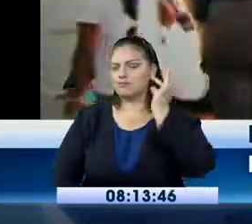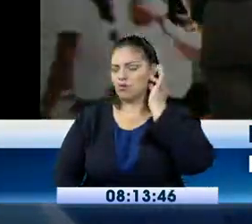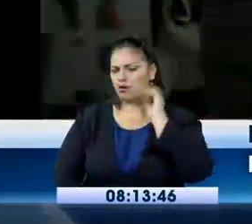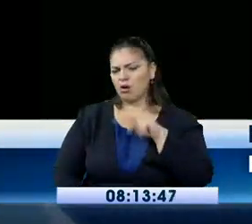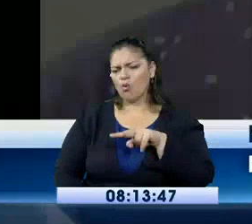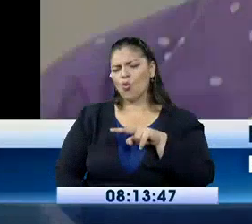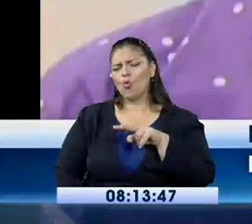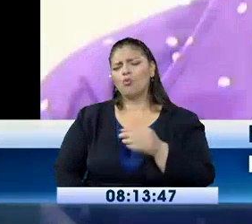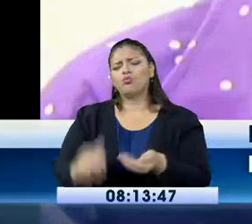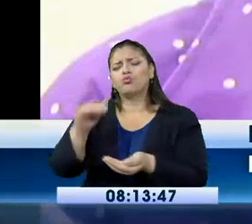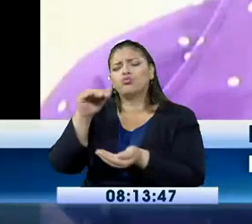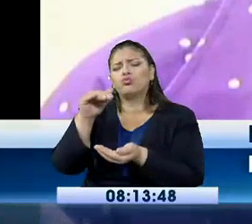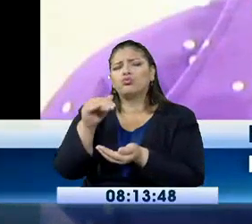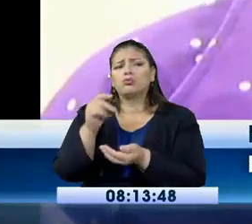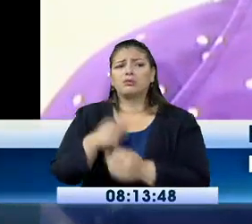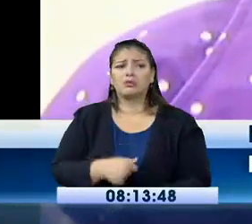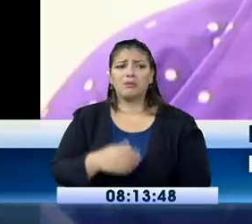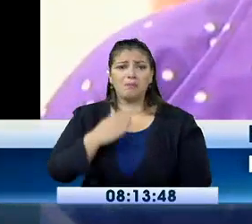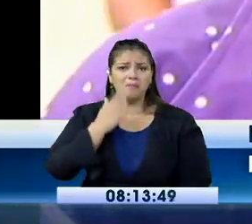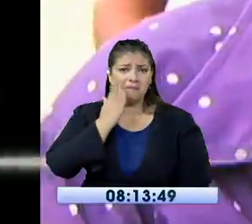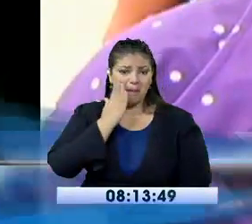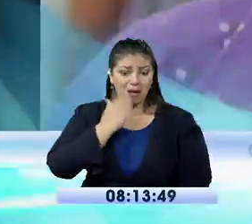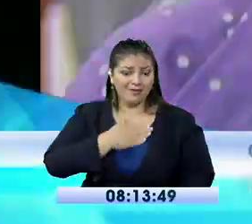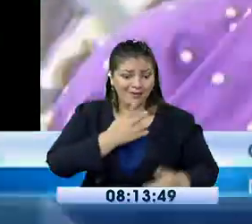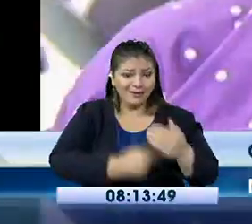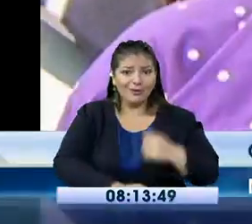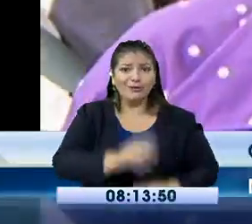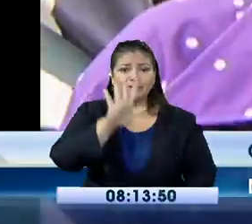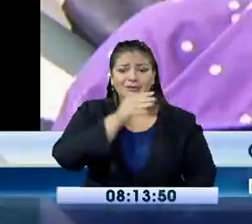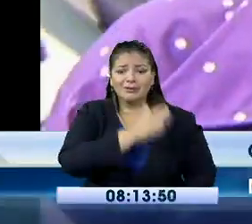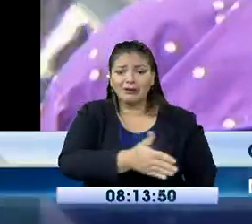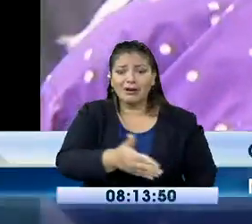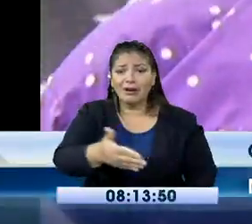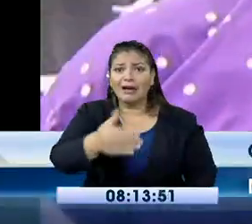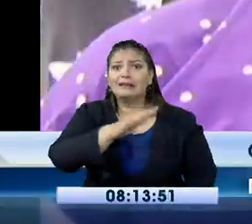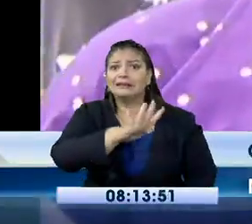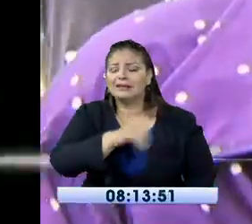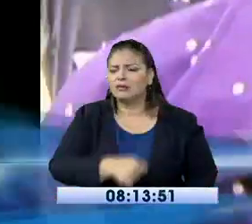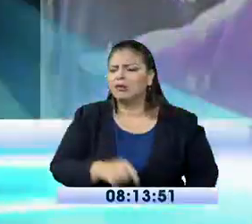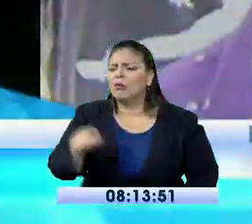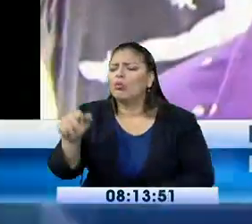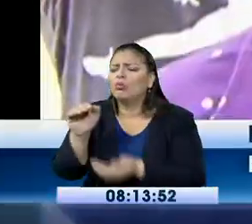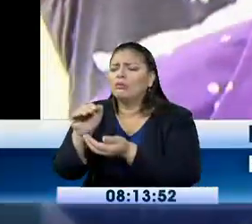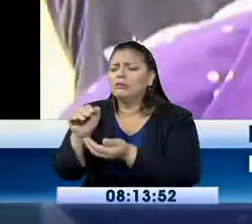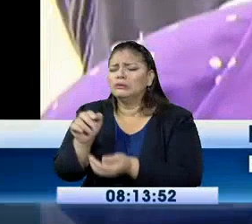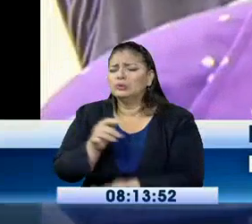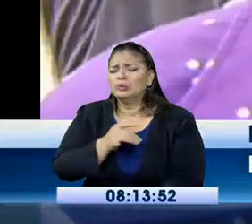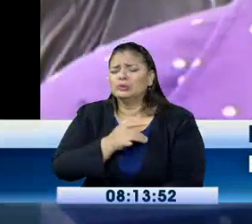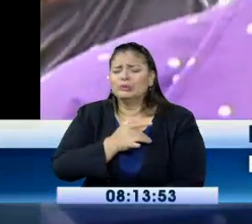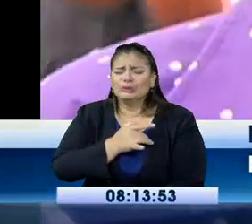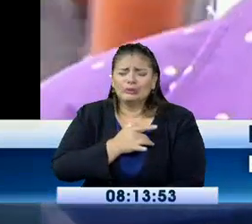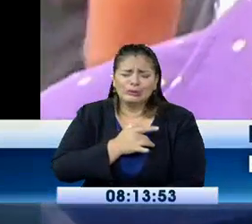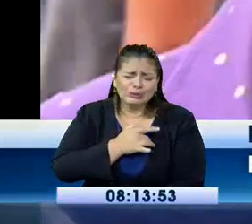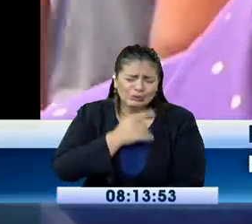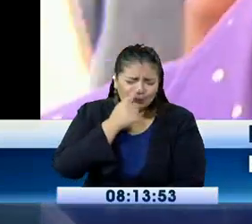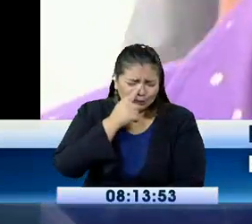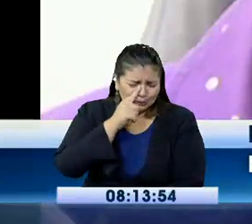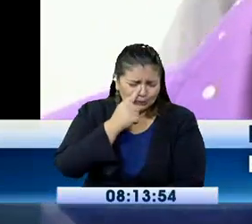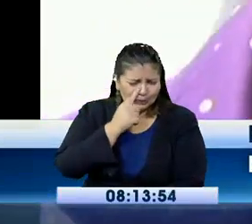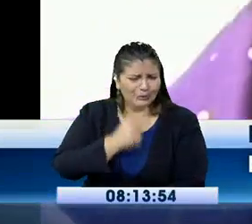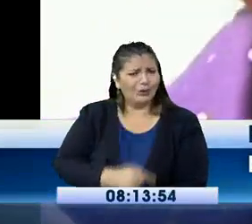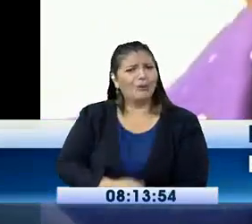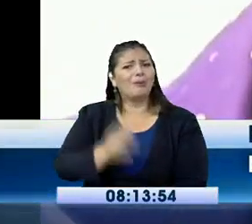con todo. Yo soy madre y a mí me duele porque yo tengo 5 hijos. Que esa madre que haya hecho esas